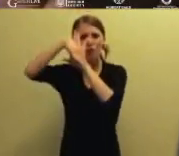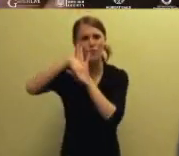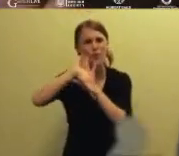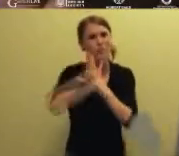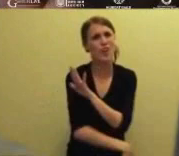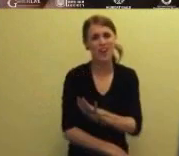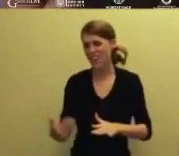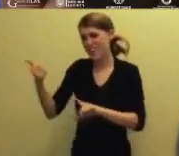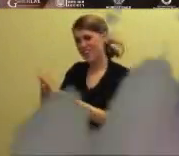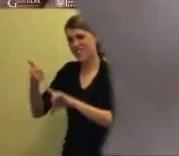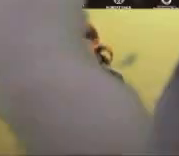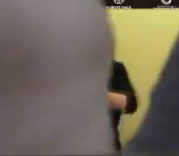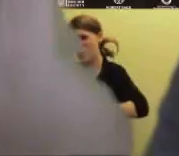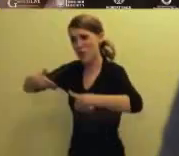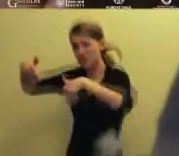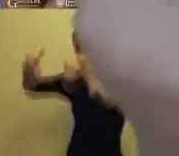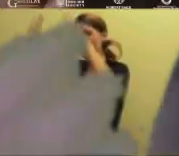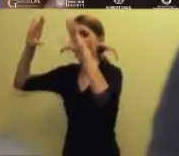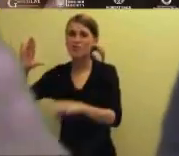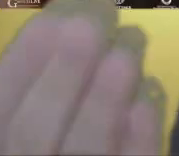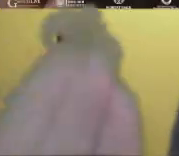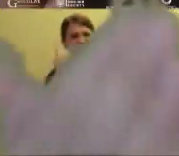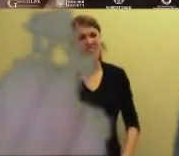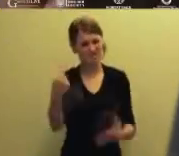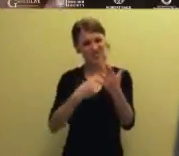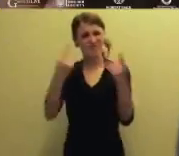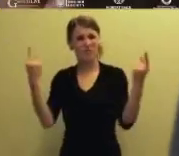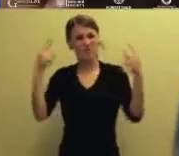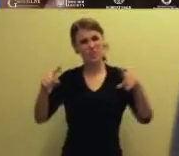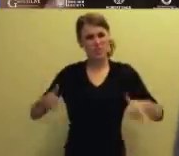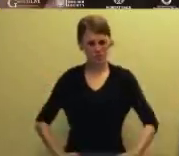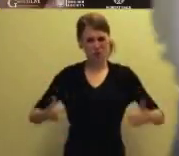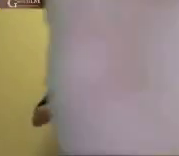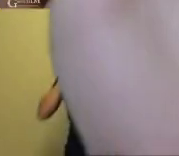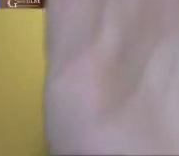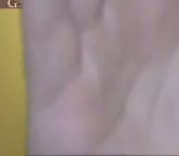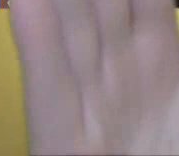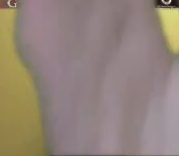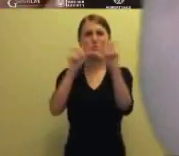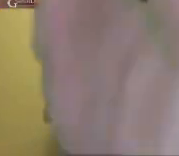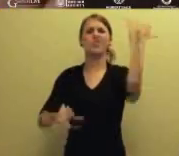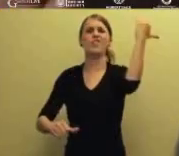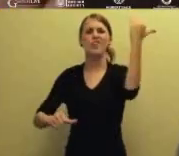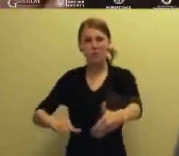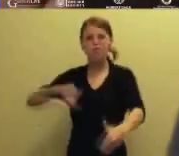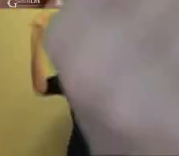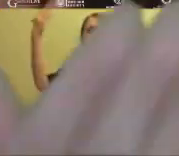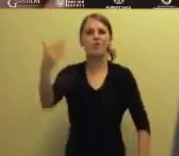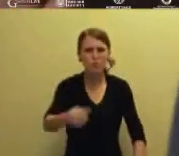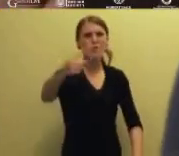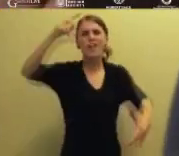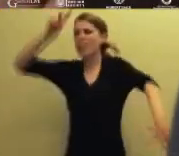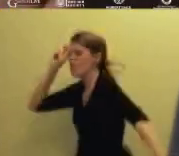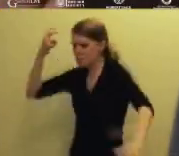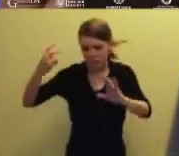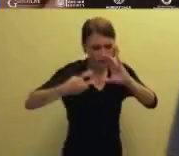así pues tenía un mérito con aquellas cámaras sin efectos digitales tal pero bueno hoy en día que sí que tiene mérito que tiene un trabajo que ahora mejor tampoco